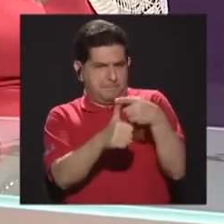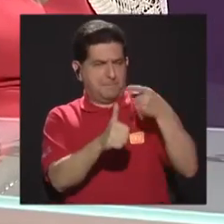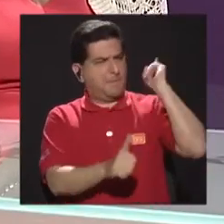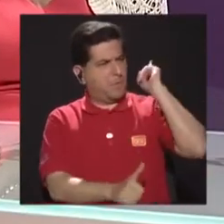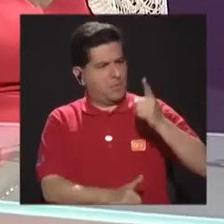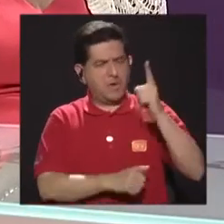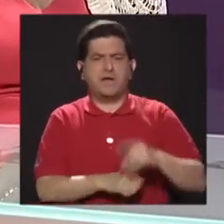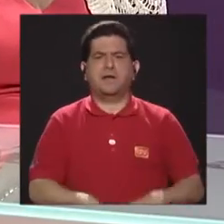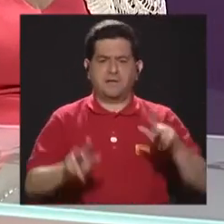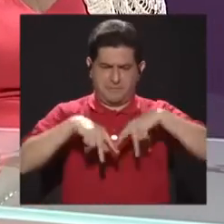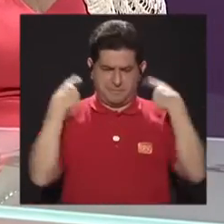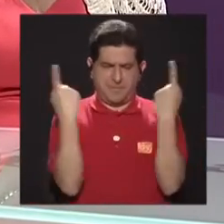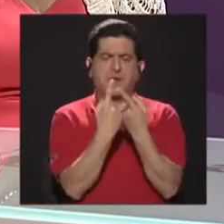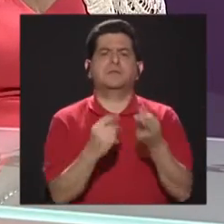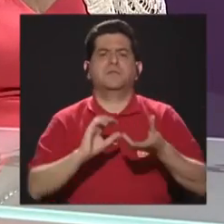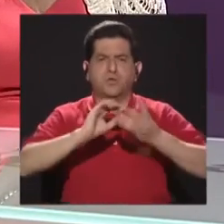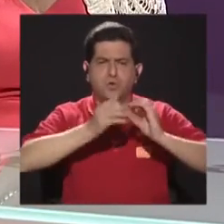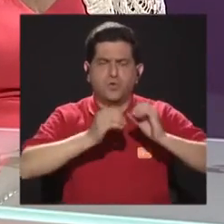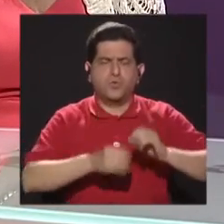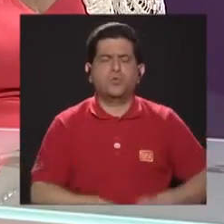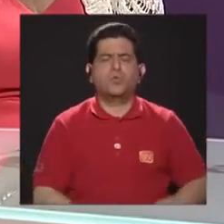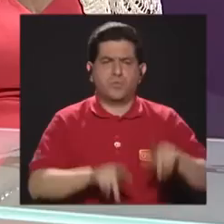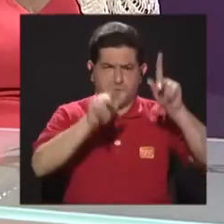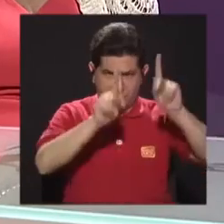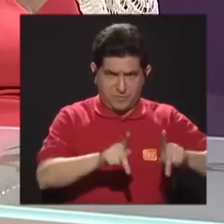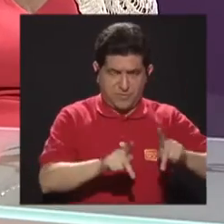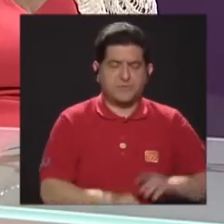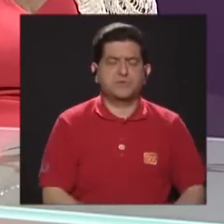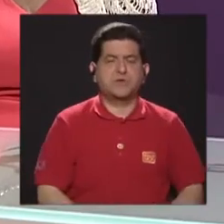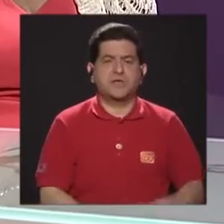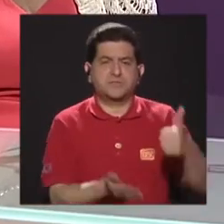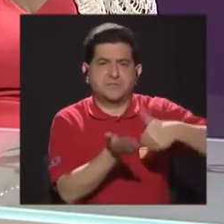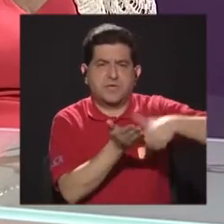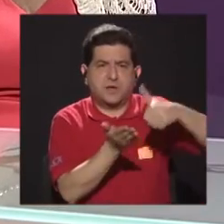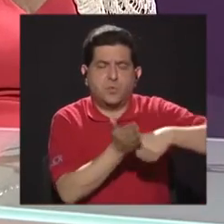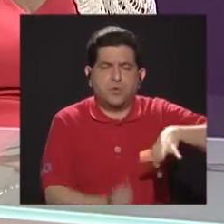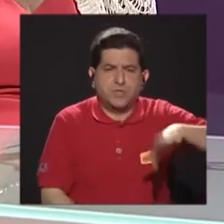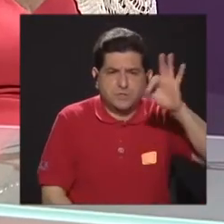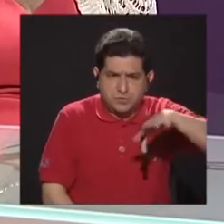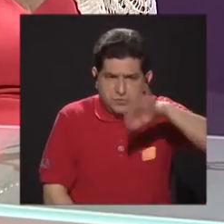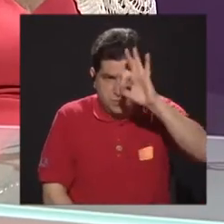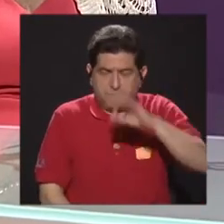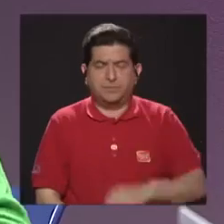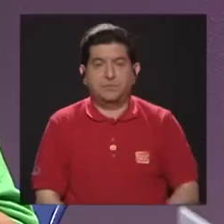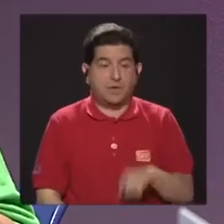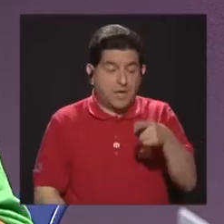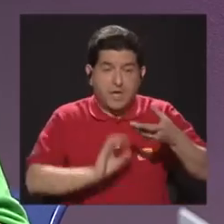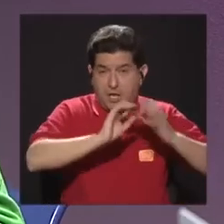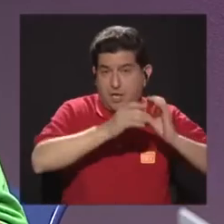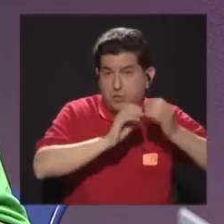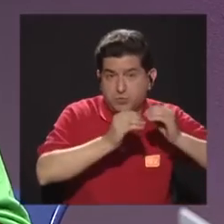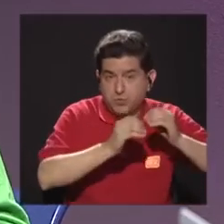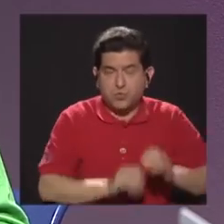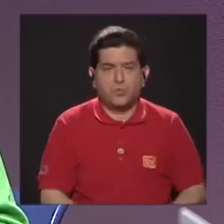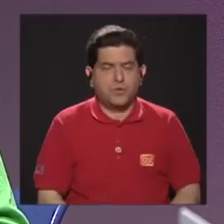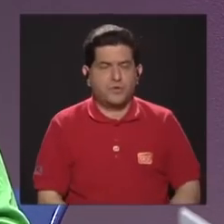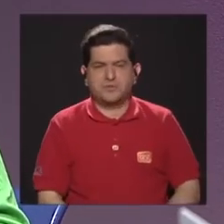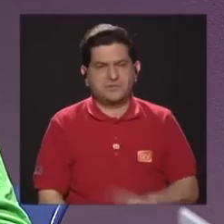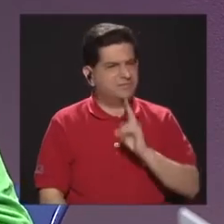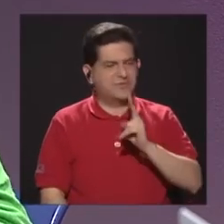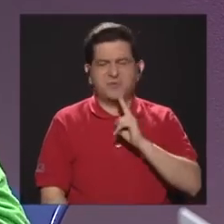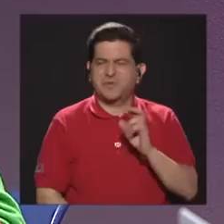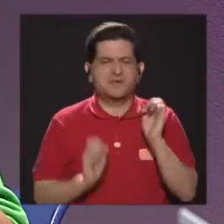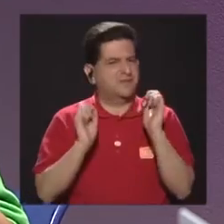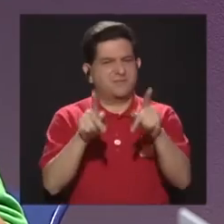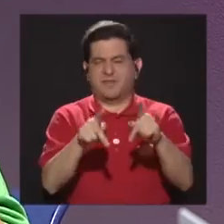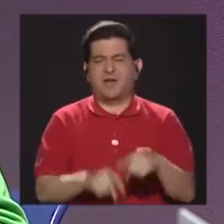obligaban a los partidos a tener una cuota de participación en los puestos de elección. Inicialmente esas cuotas no eran puestos elegibles, realmente